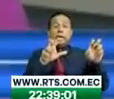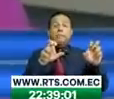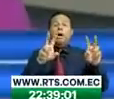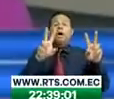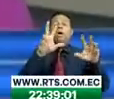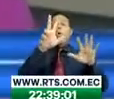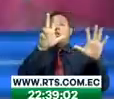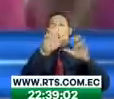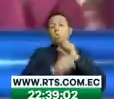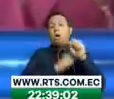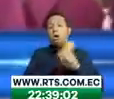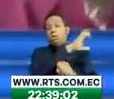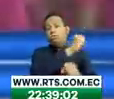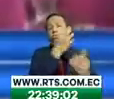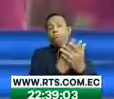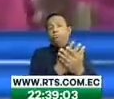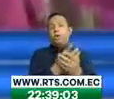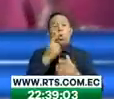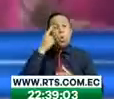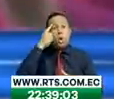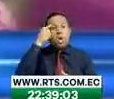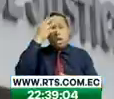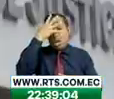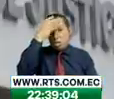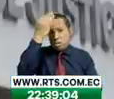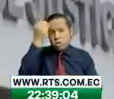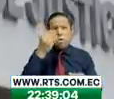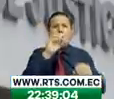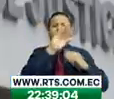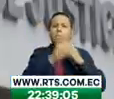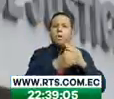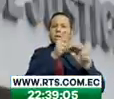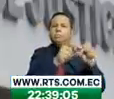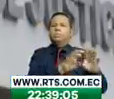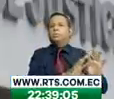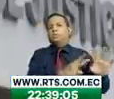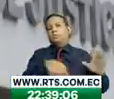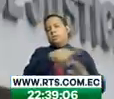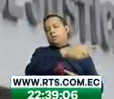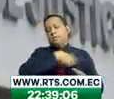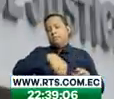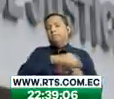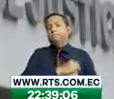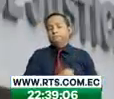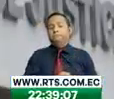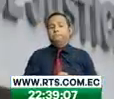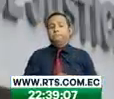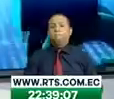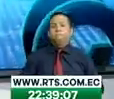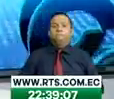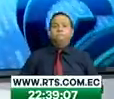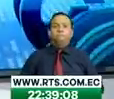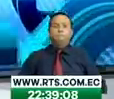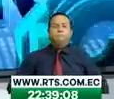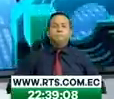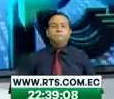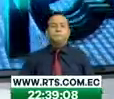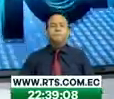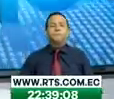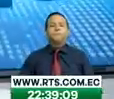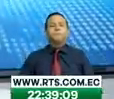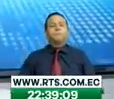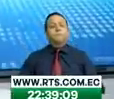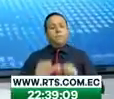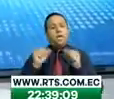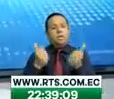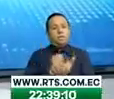sus ex colaboradores y empresarios privados. Informó Héctor Romero. 7